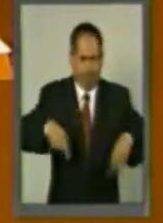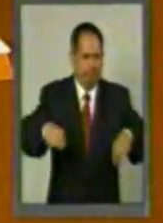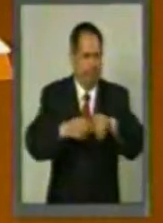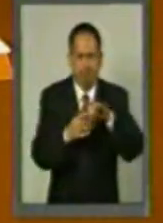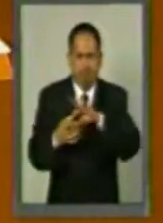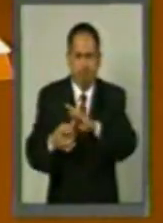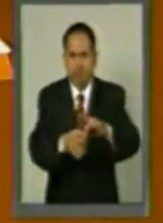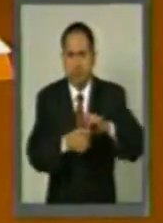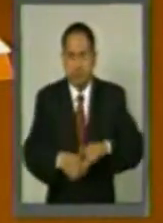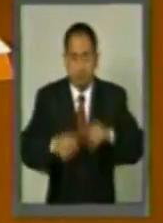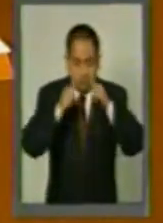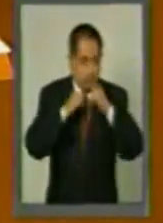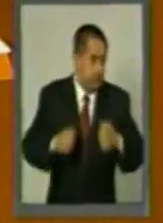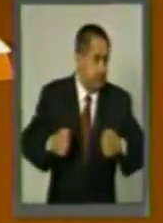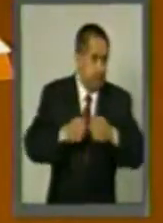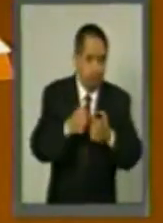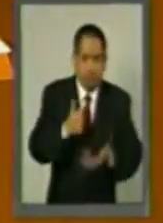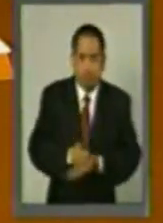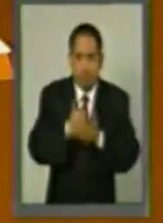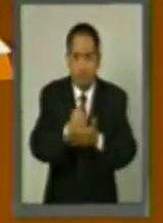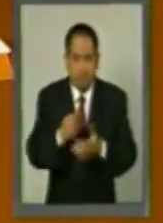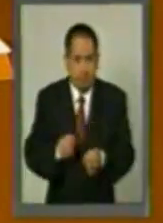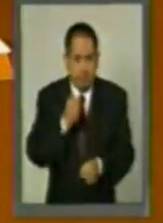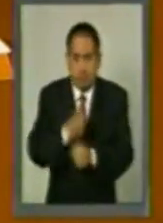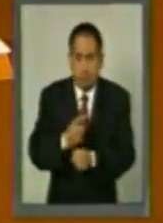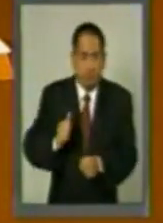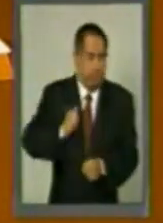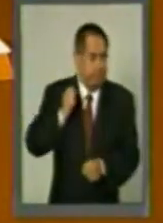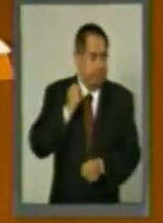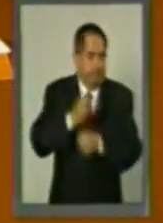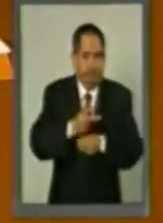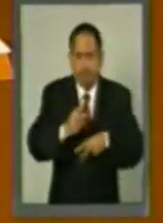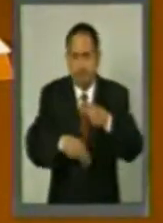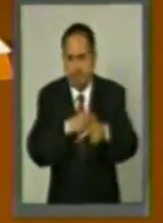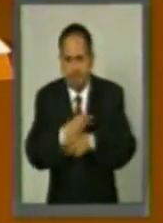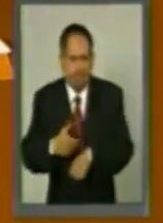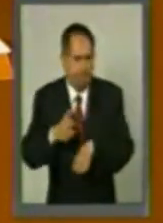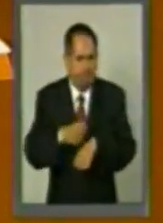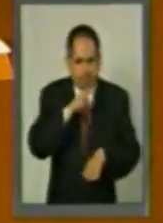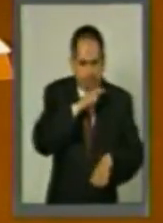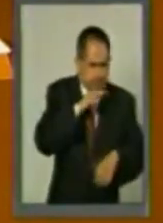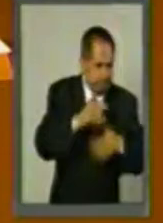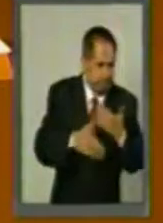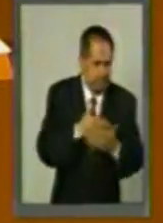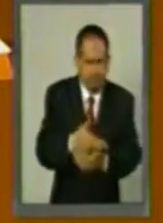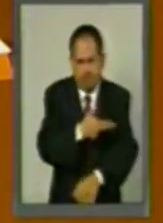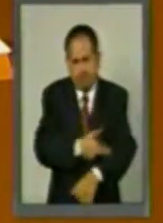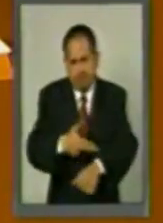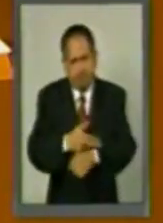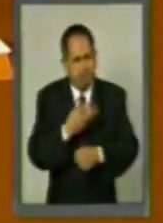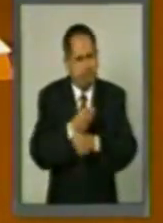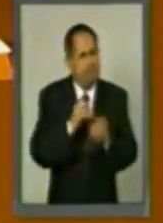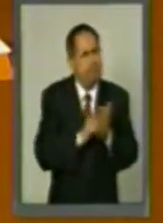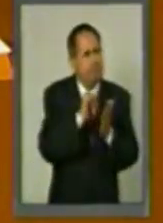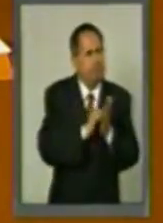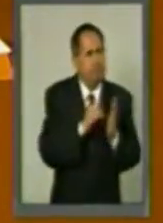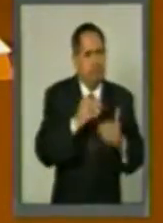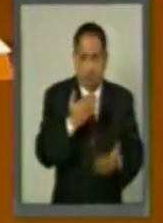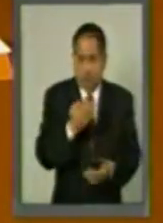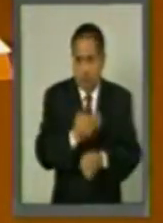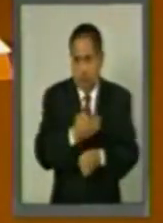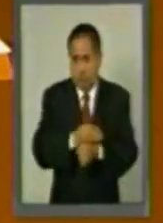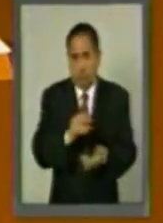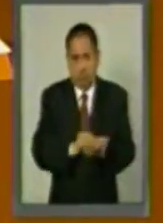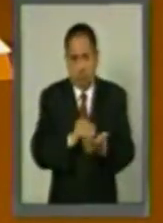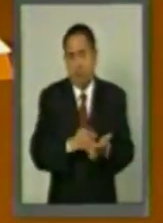Se atendió la emergencia con oportunidad y en un tiempo importante se inició la reconstrucción que hoy está en